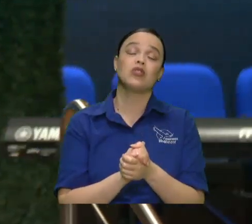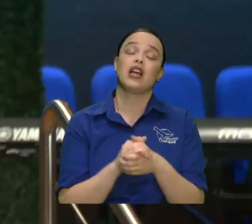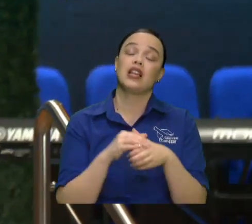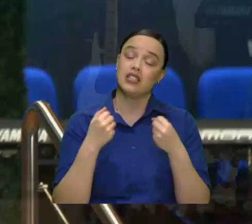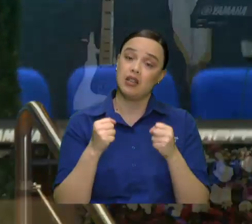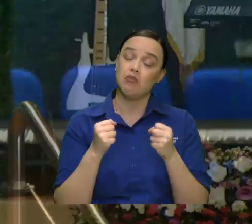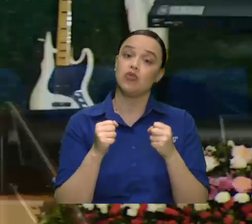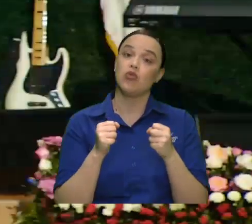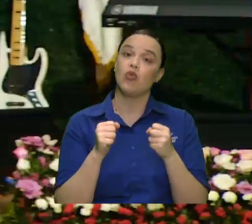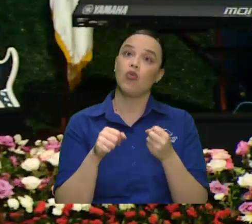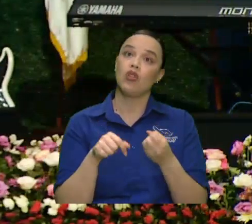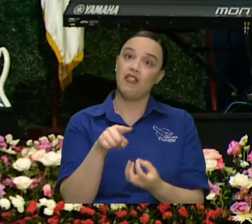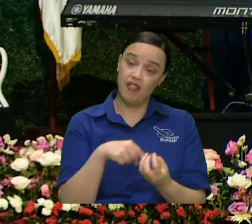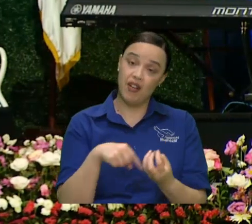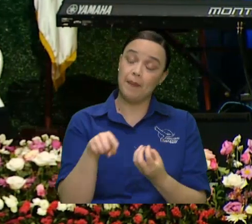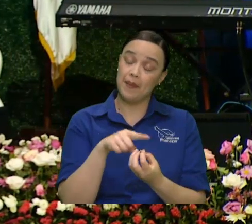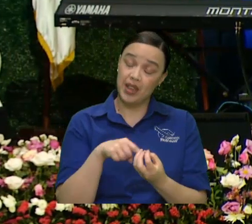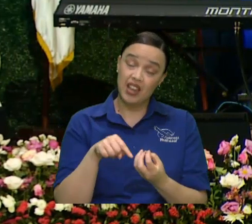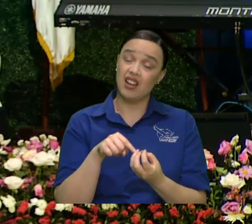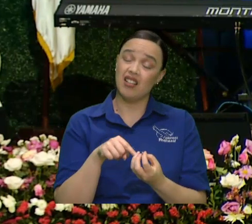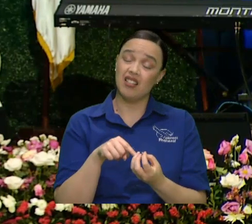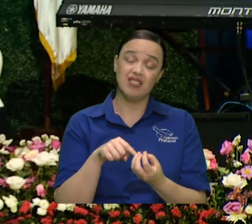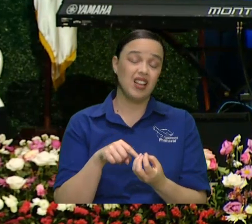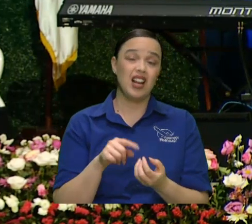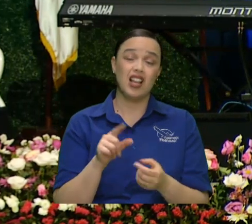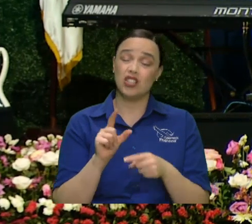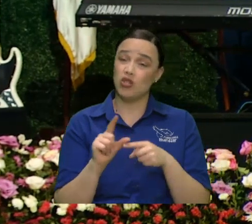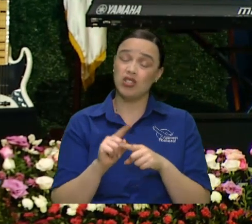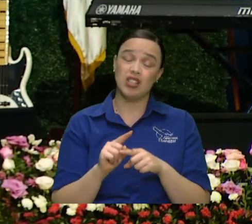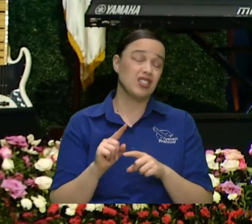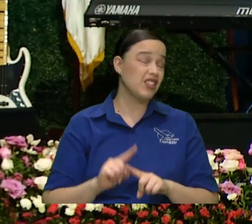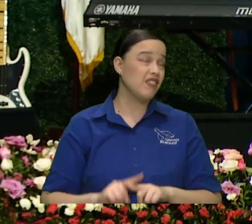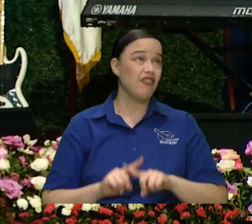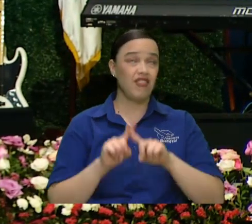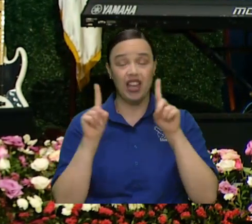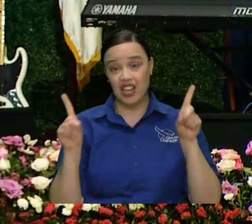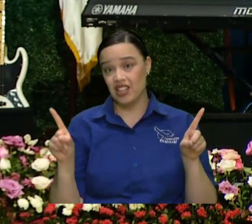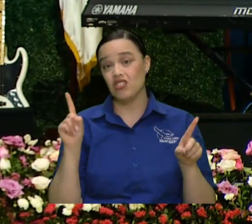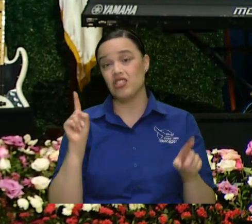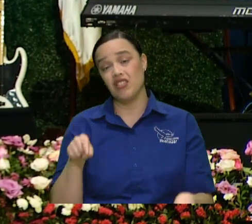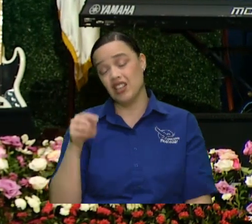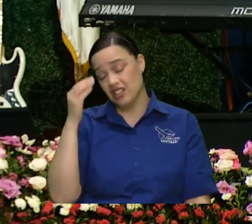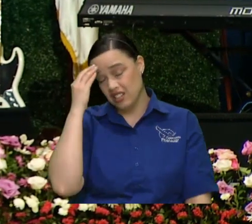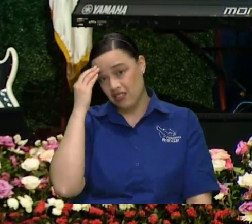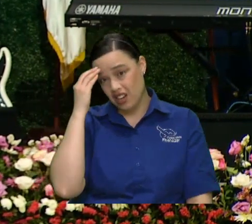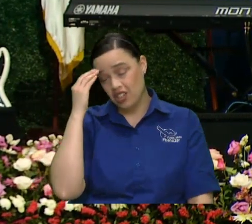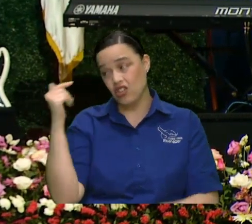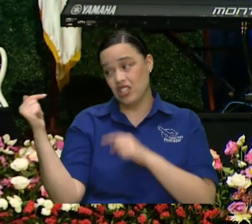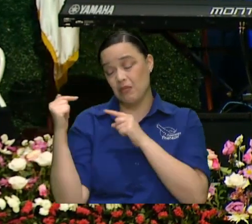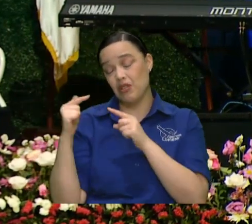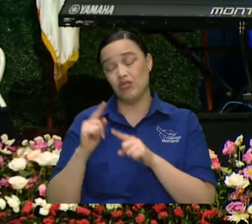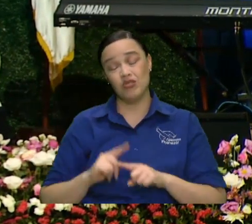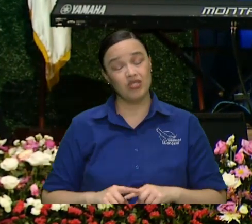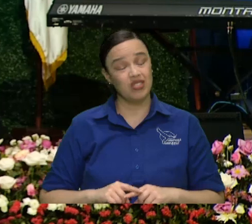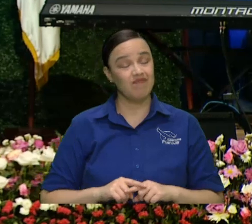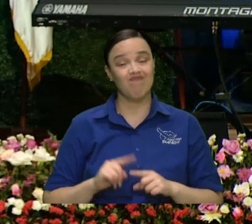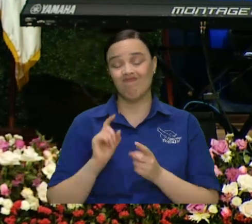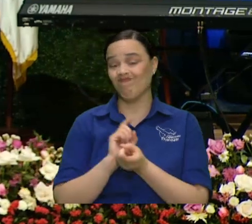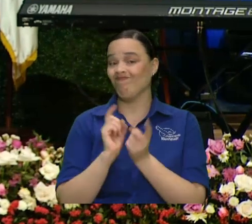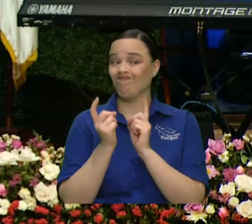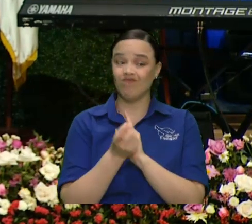las reglas cambian y eso lo veríamos de saber si los enemigos cambian es porque ellos saben